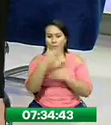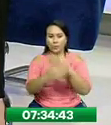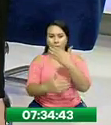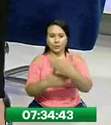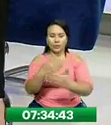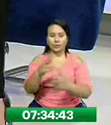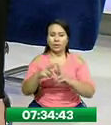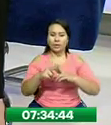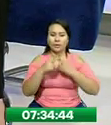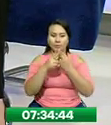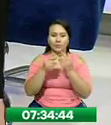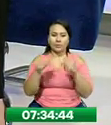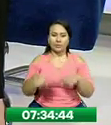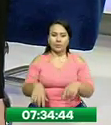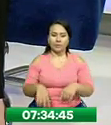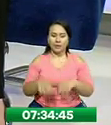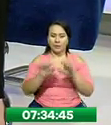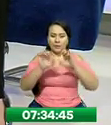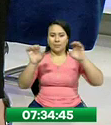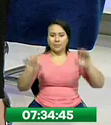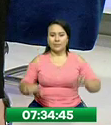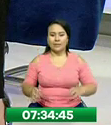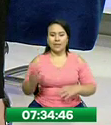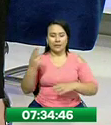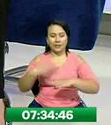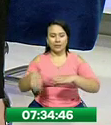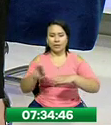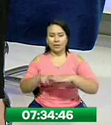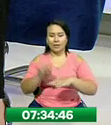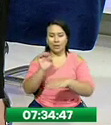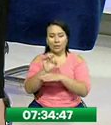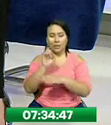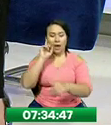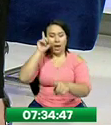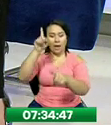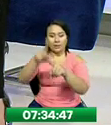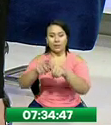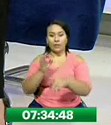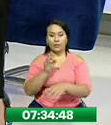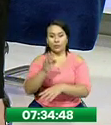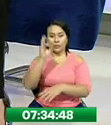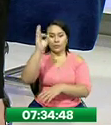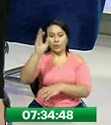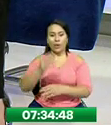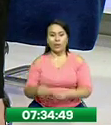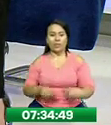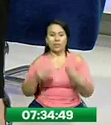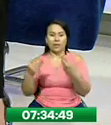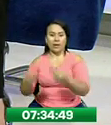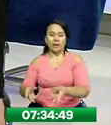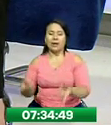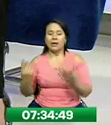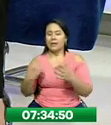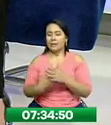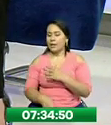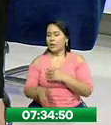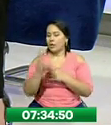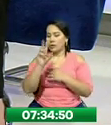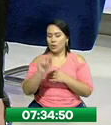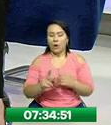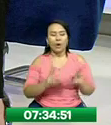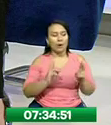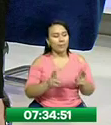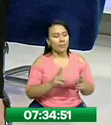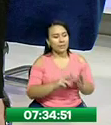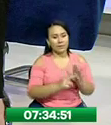ha iniciado esta empresa estratégica del Estado ecuatoriano hacia su concesión, que no es lo mismo, ha dejado